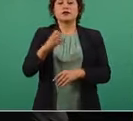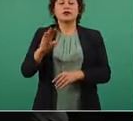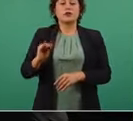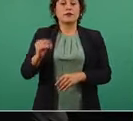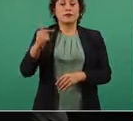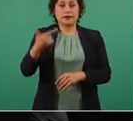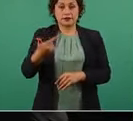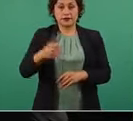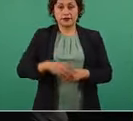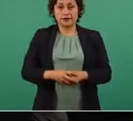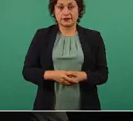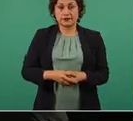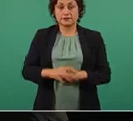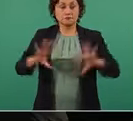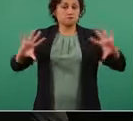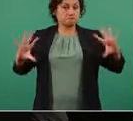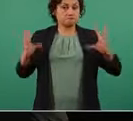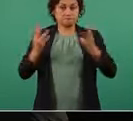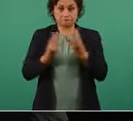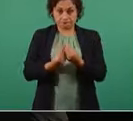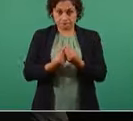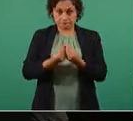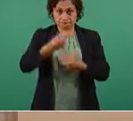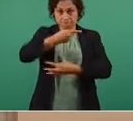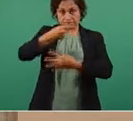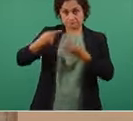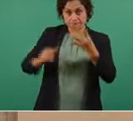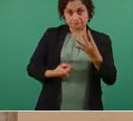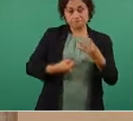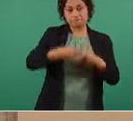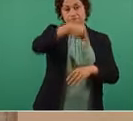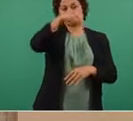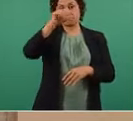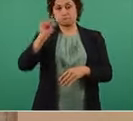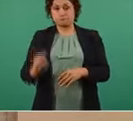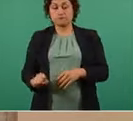7.397, para hacer un total en la frontera sur de